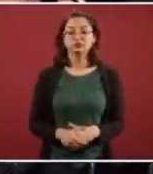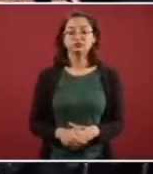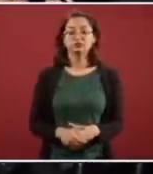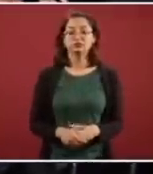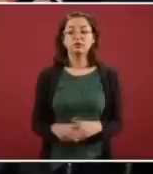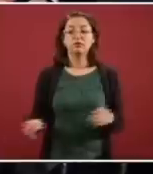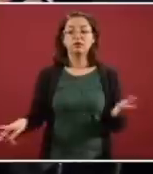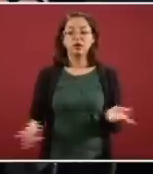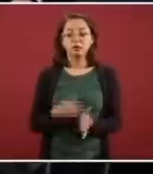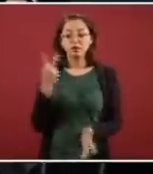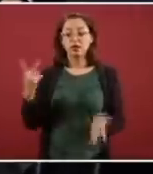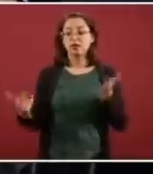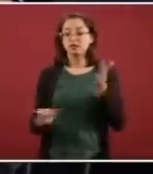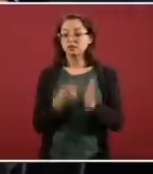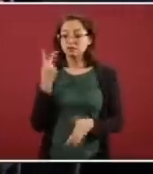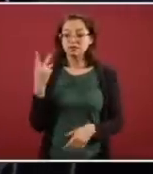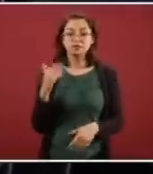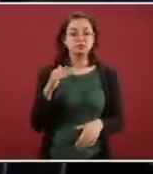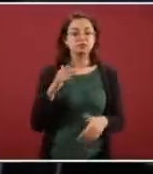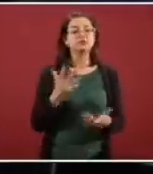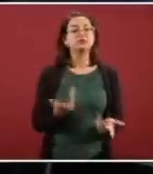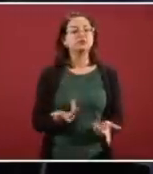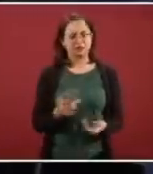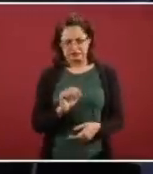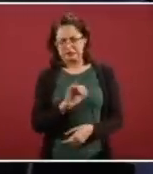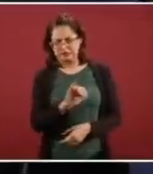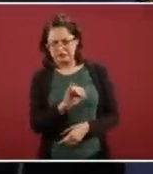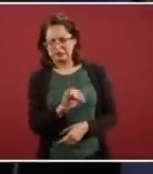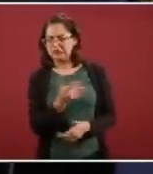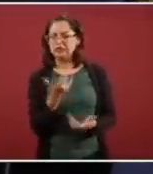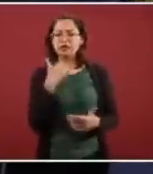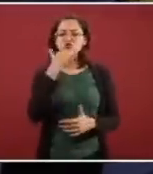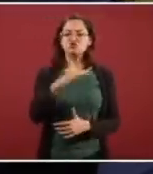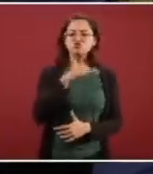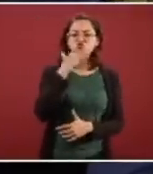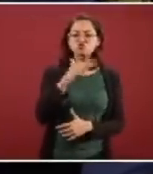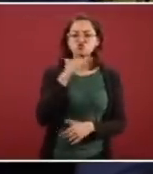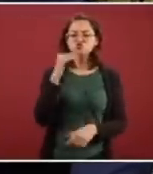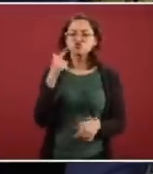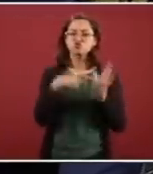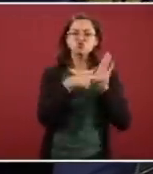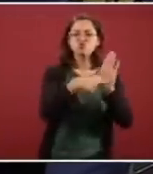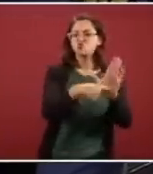señalando a nos, sí, y la corrupción, porque al final de cuentas